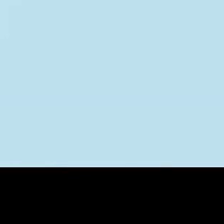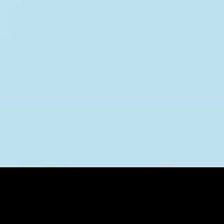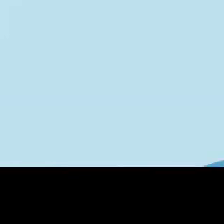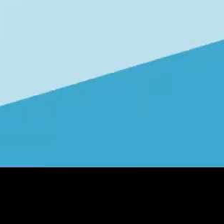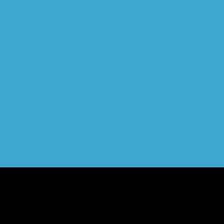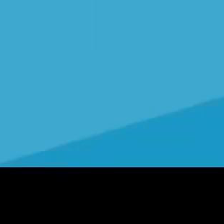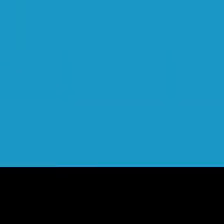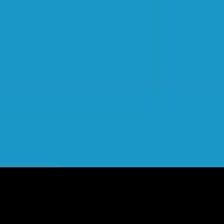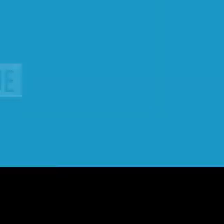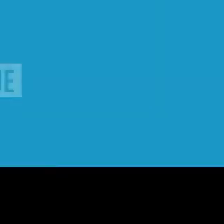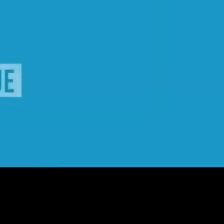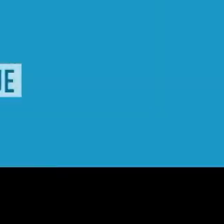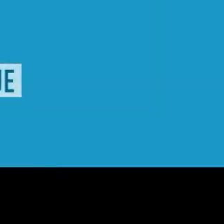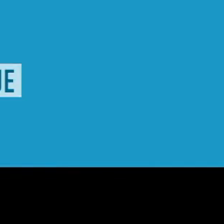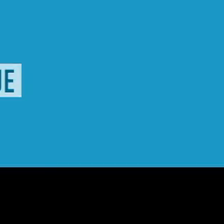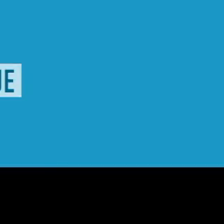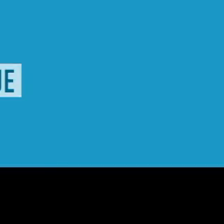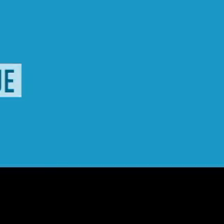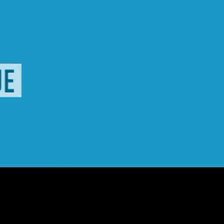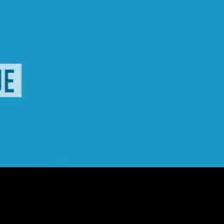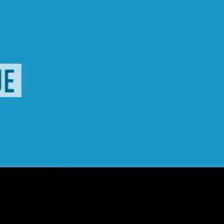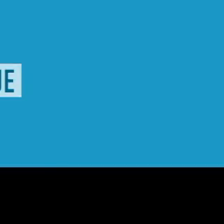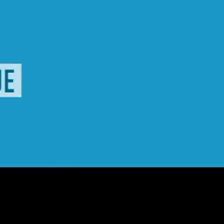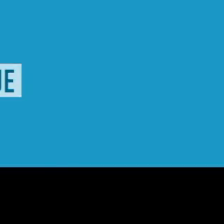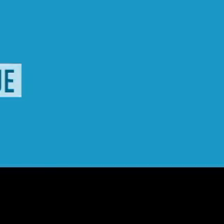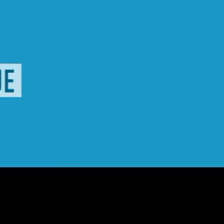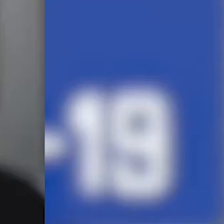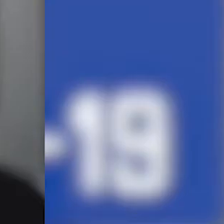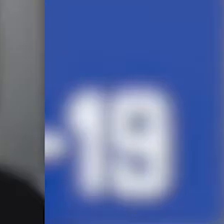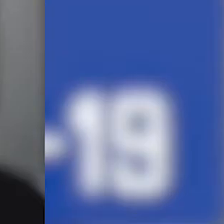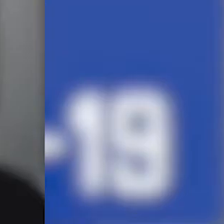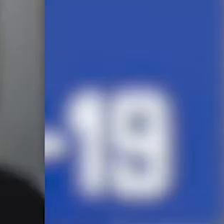coronavirus prevenir es la mejor medicina